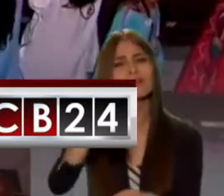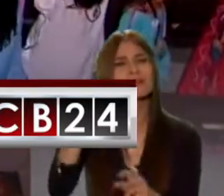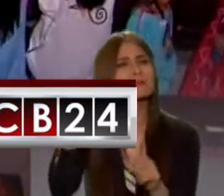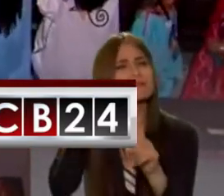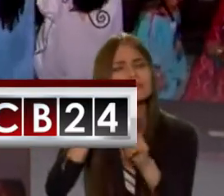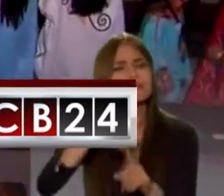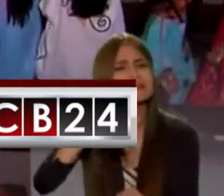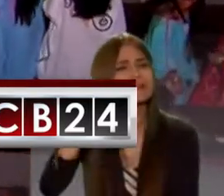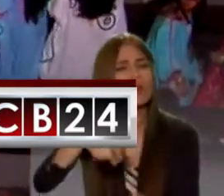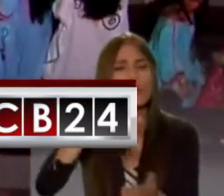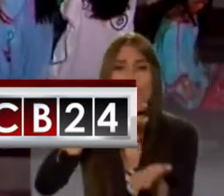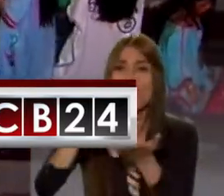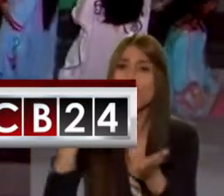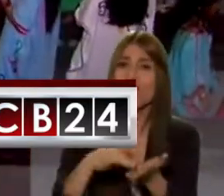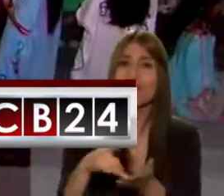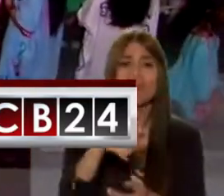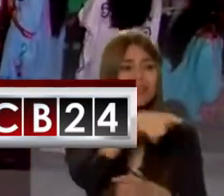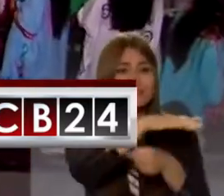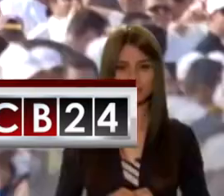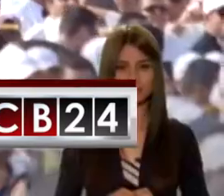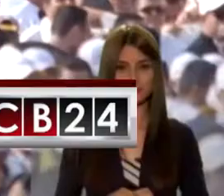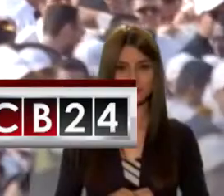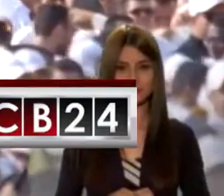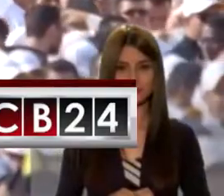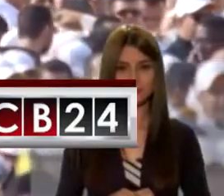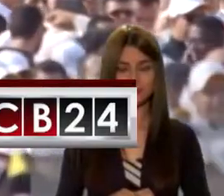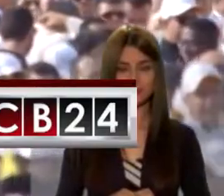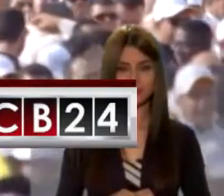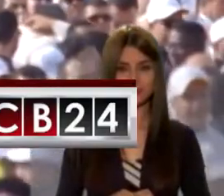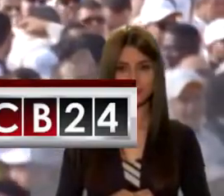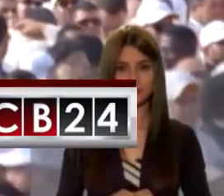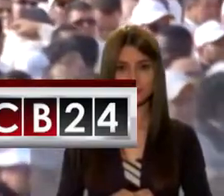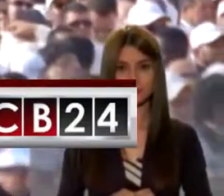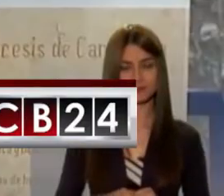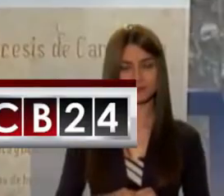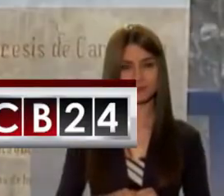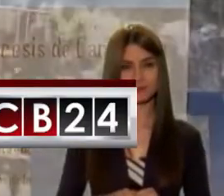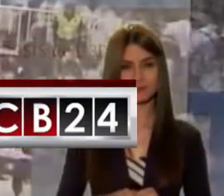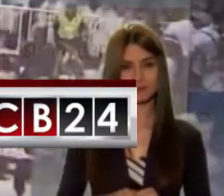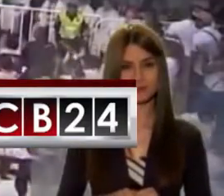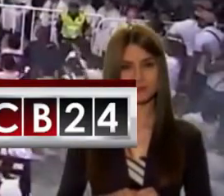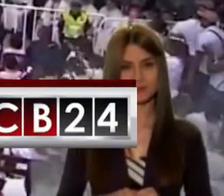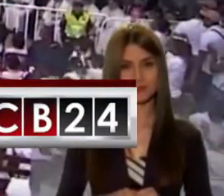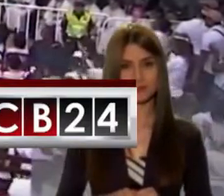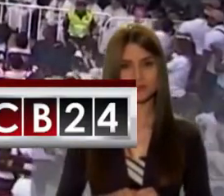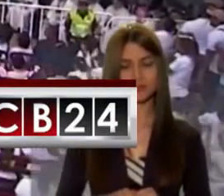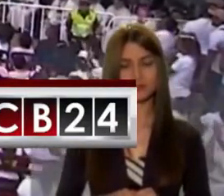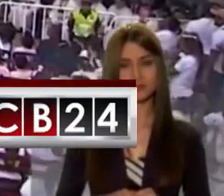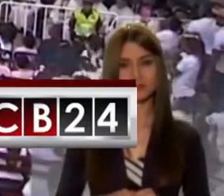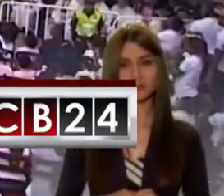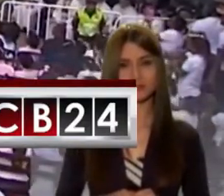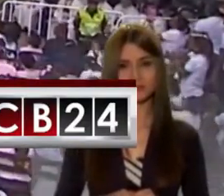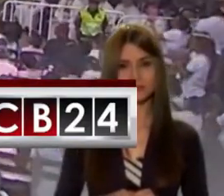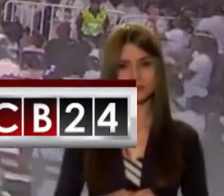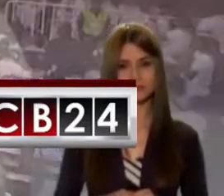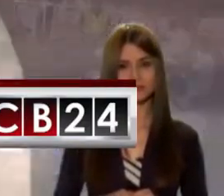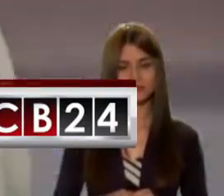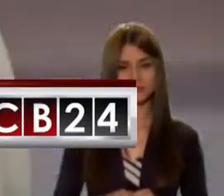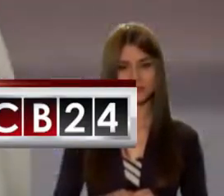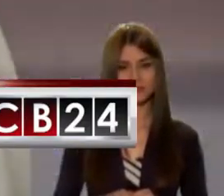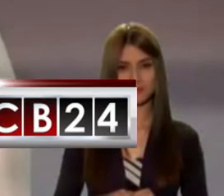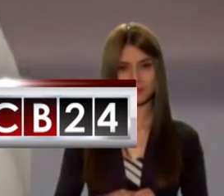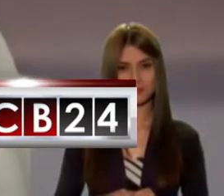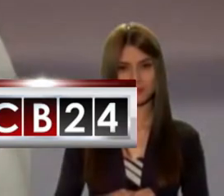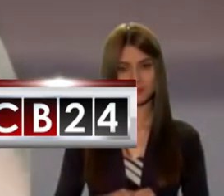fue recibido por las personas más necesitadas en la plaza de la comunidad de san francisco sobre las cuatro y treinta de la tarde el papa celebró una eucaristía